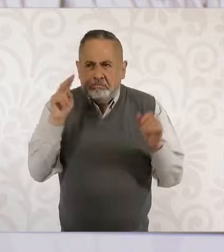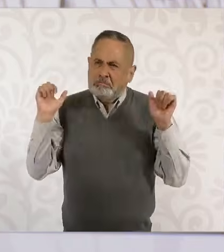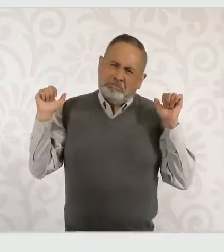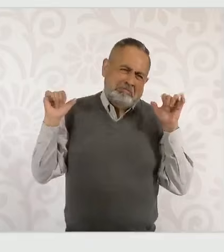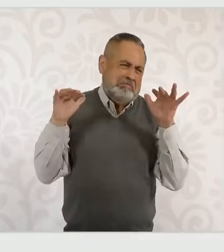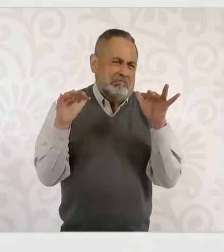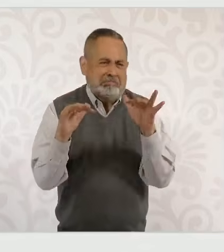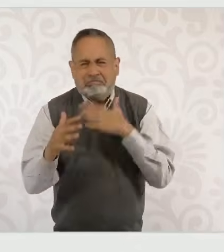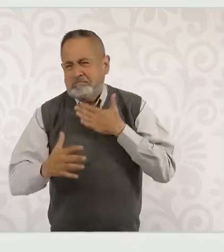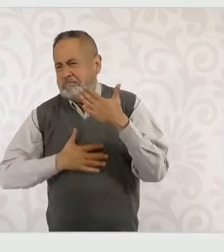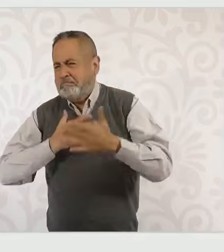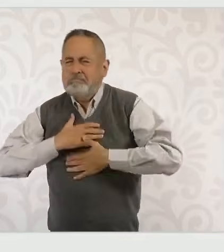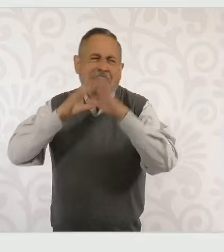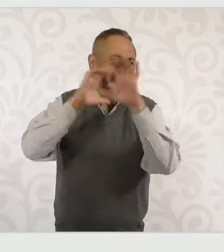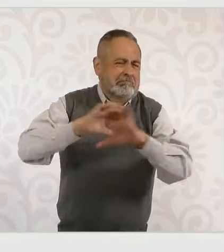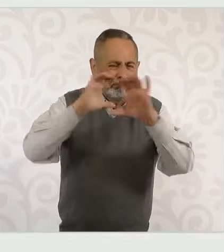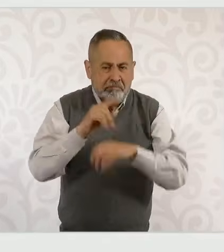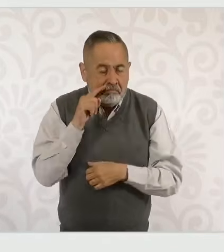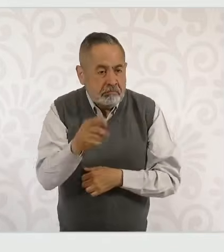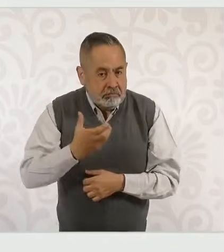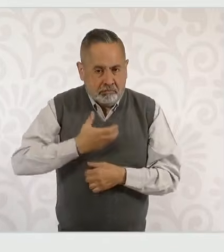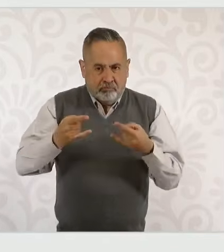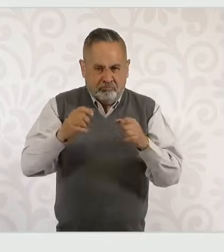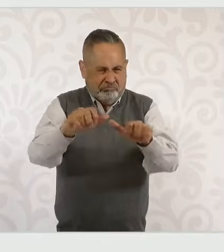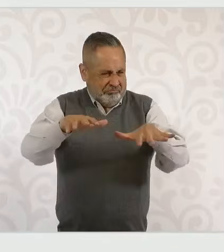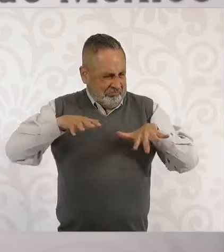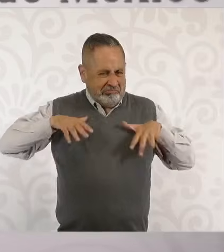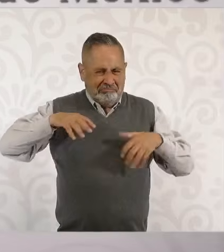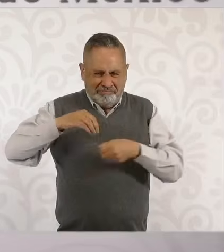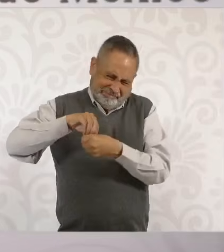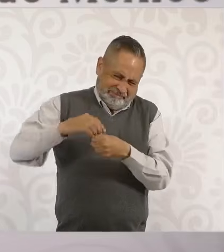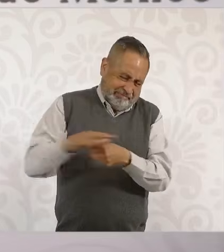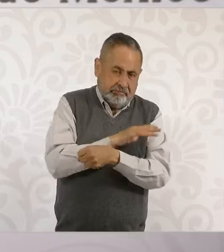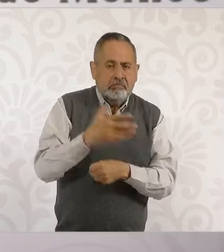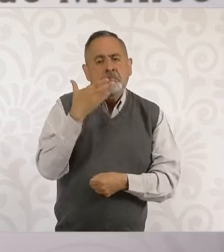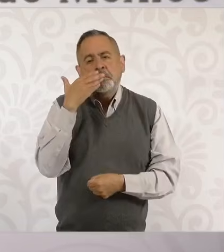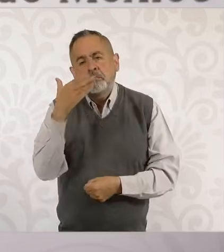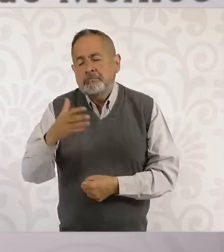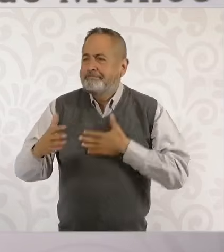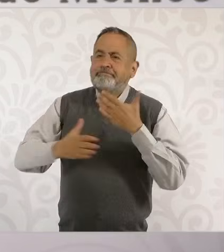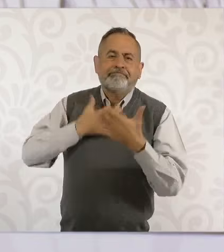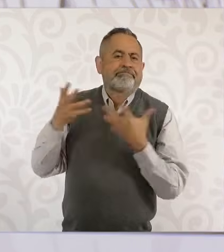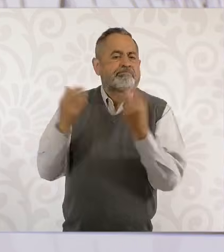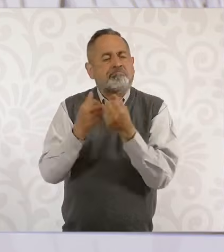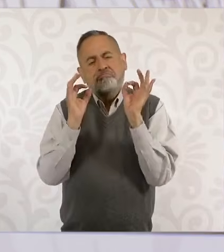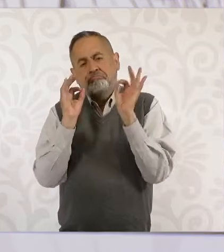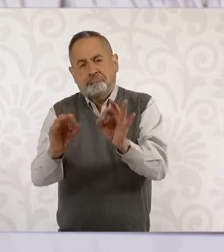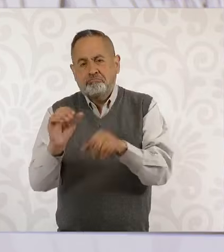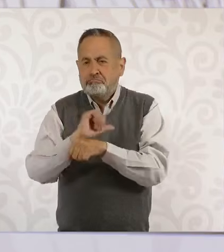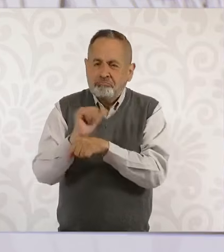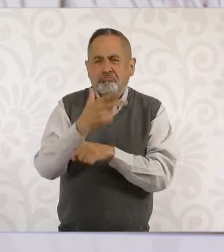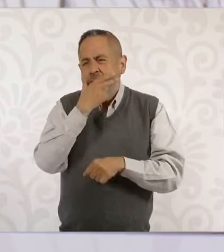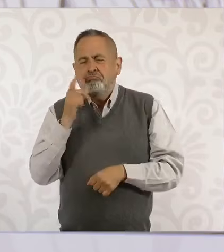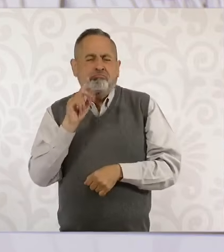gente feliz en el Zócalo, disfrutando de los artistas, hombres